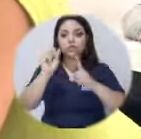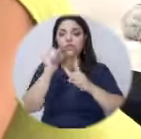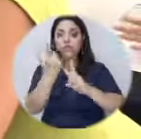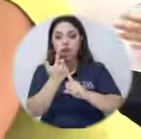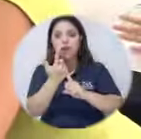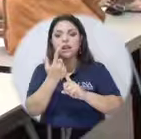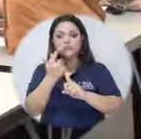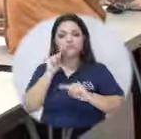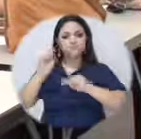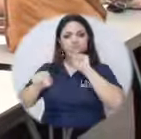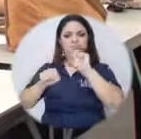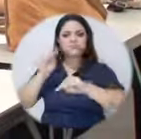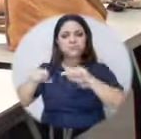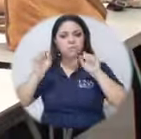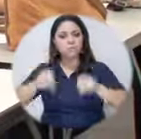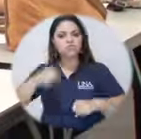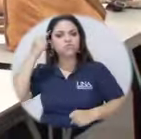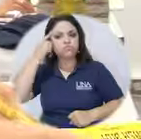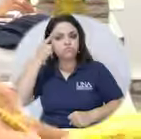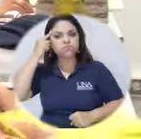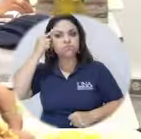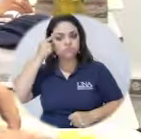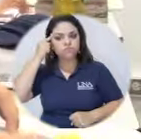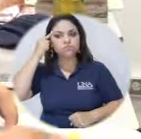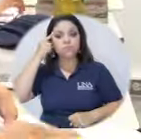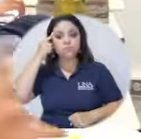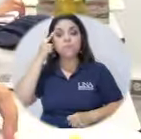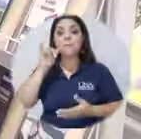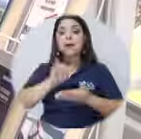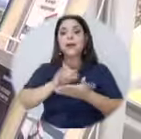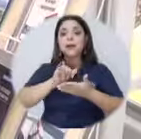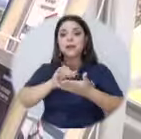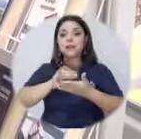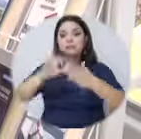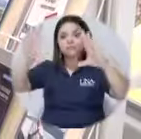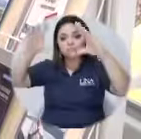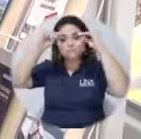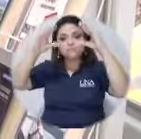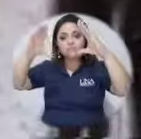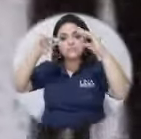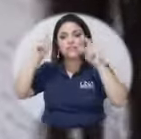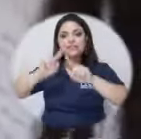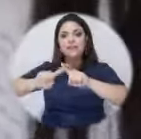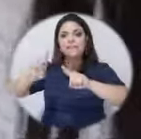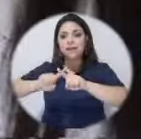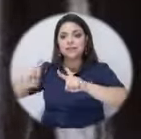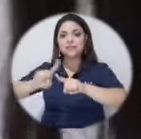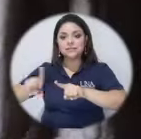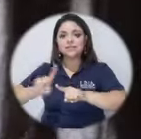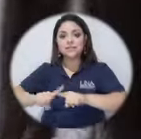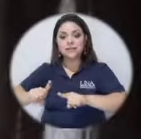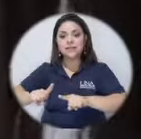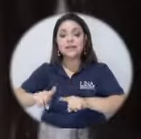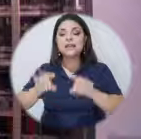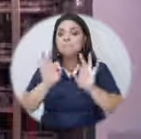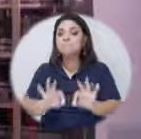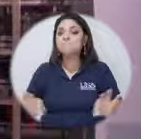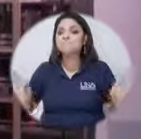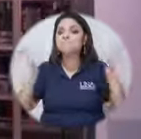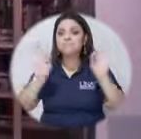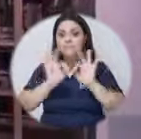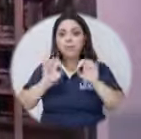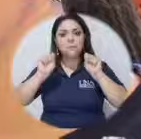sociales de manera crítica y reflexiva. Para eso, se informan mediante distintas fuentes y, sobre todo,